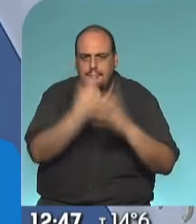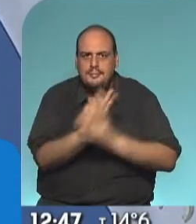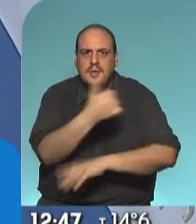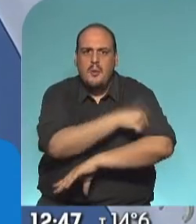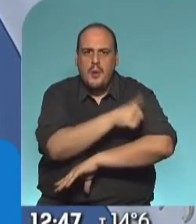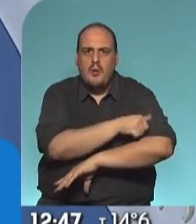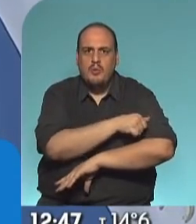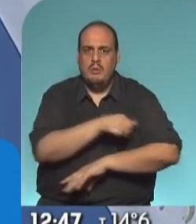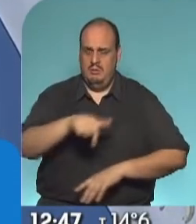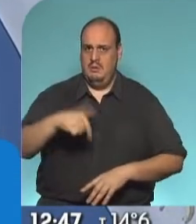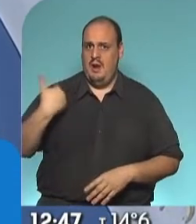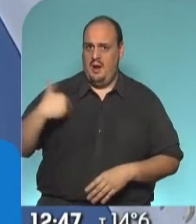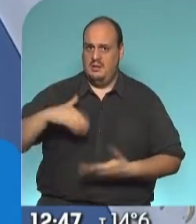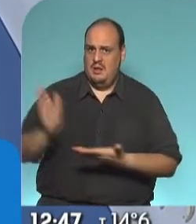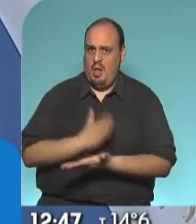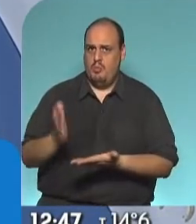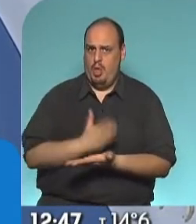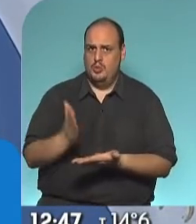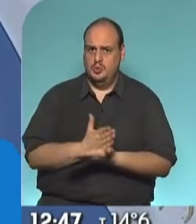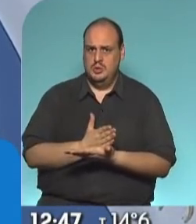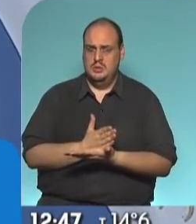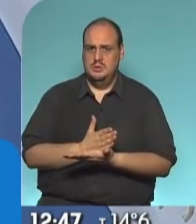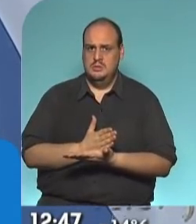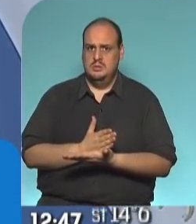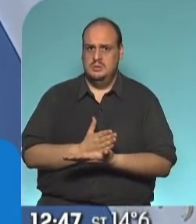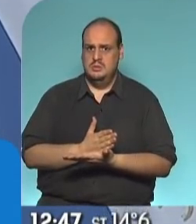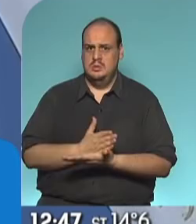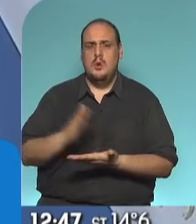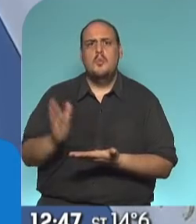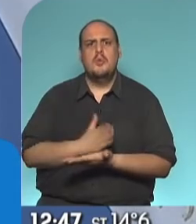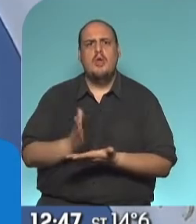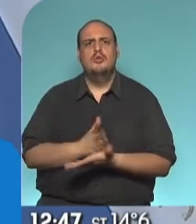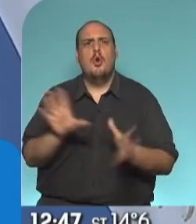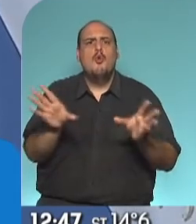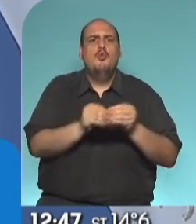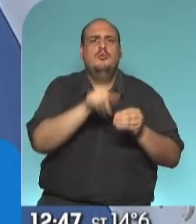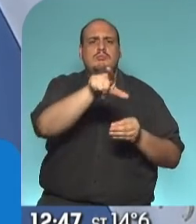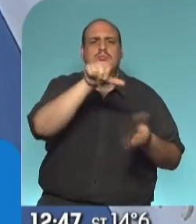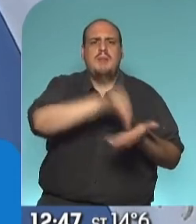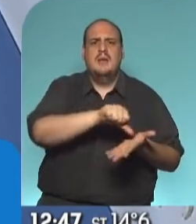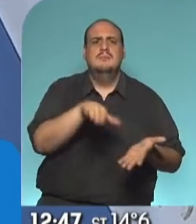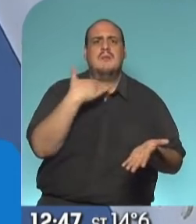que vamos a producir en Argentina y que vamos a producir junto a los mexicanos.